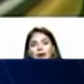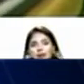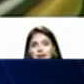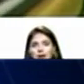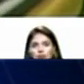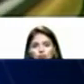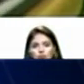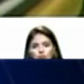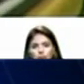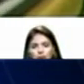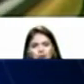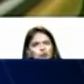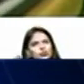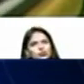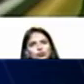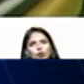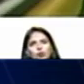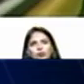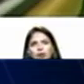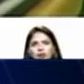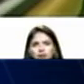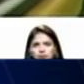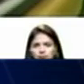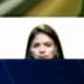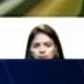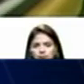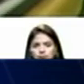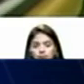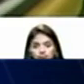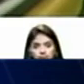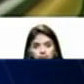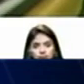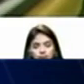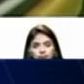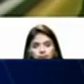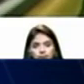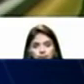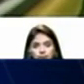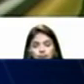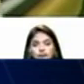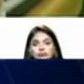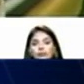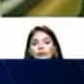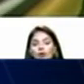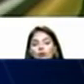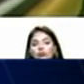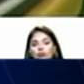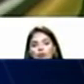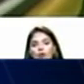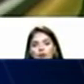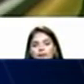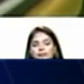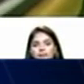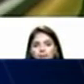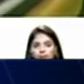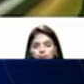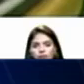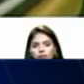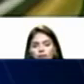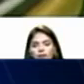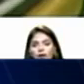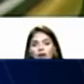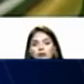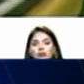medidas sobre competencias, funcionamiento y organización de los órganos del